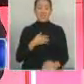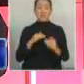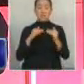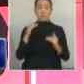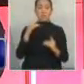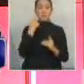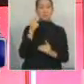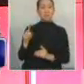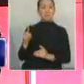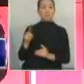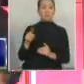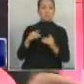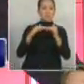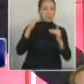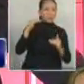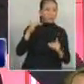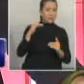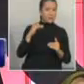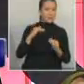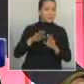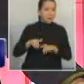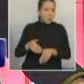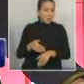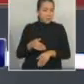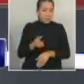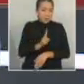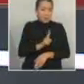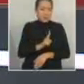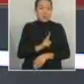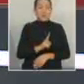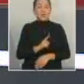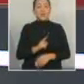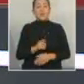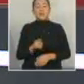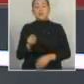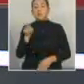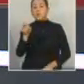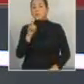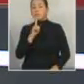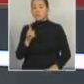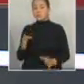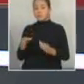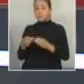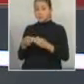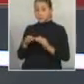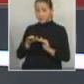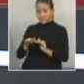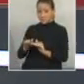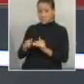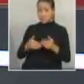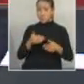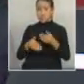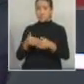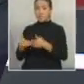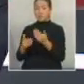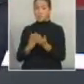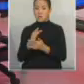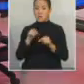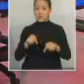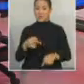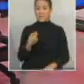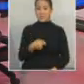indiferente a la desigualdad. Ahora, ¿qué rol aquí debería tener que usted la oposición en todo este proceso, esta discusión que se va a dar en el